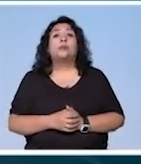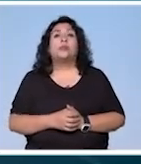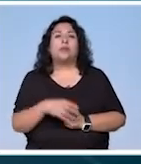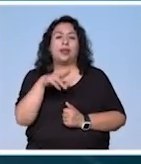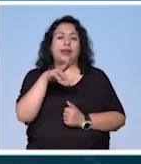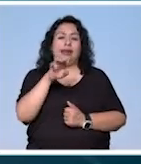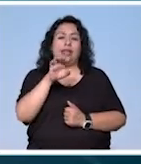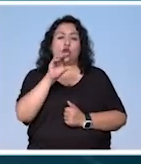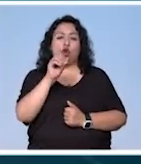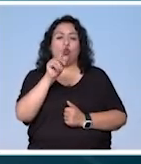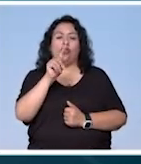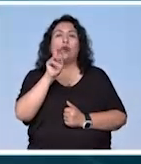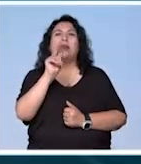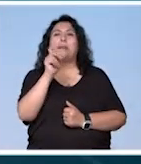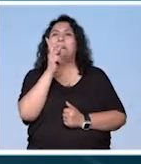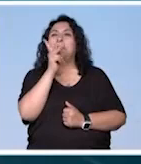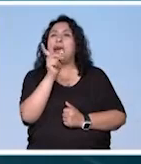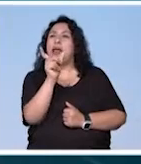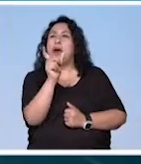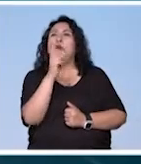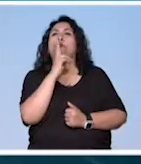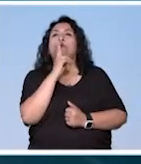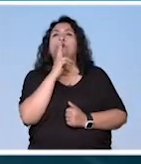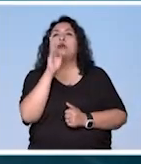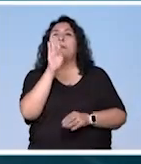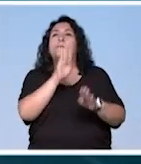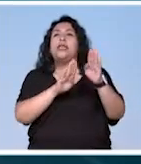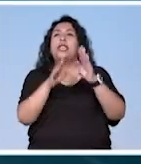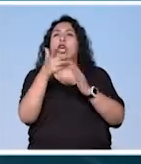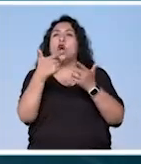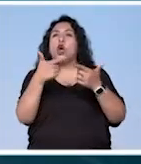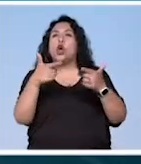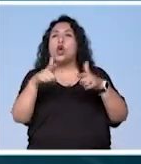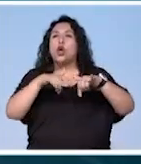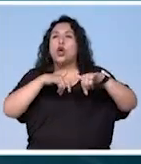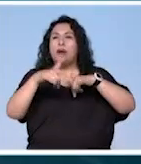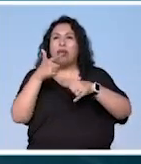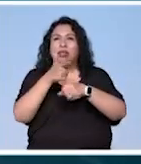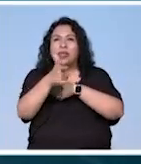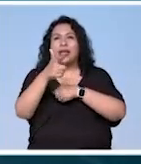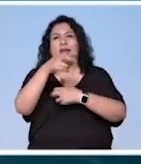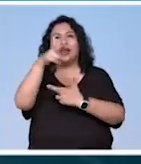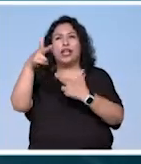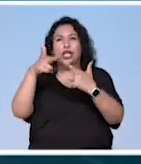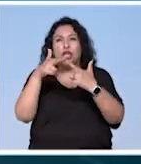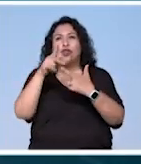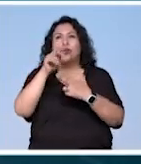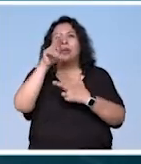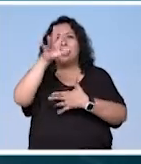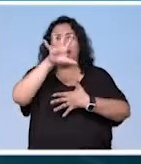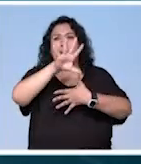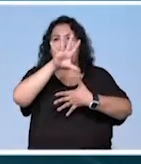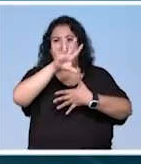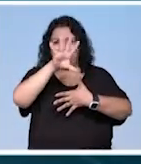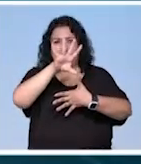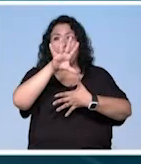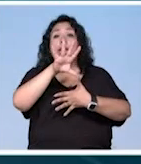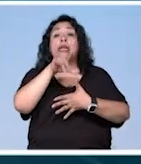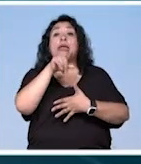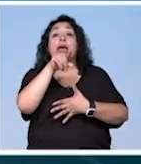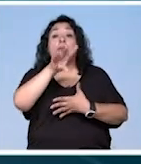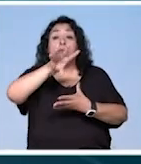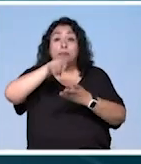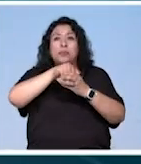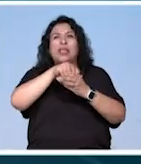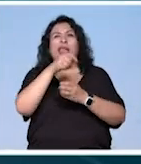El neotrópico es el término que se utiliza en biogeografía para identificar la región tropical del continente americano, la cual